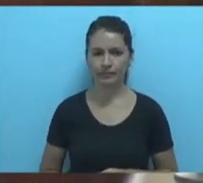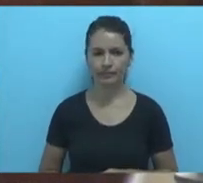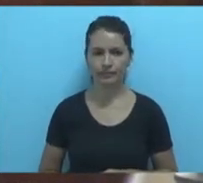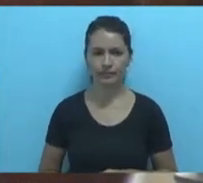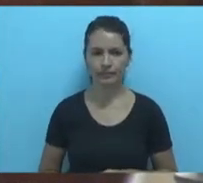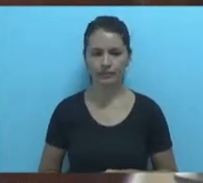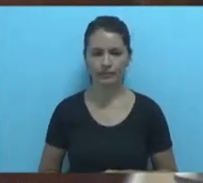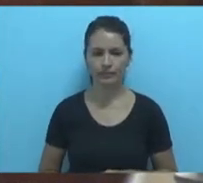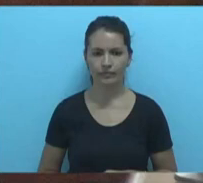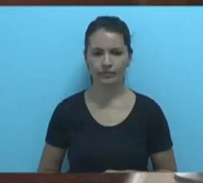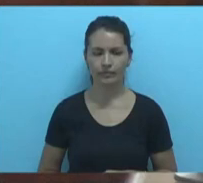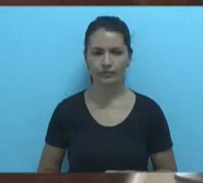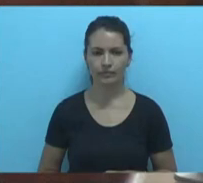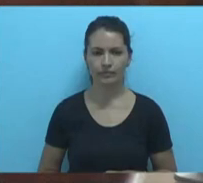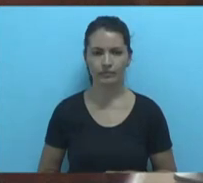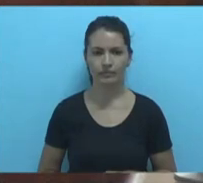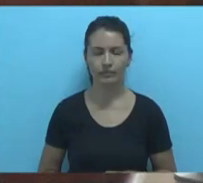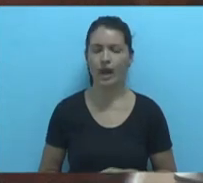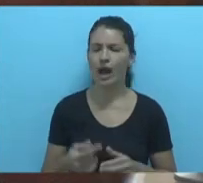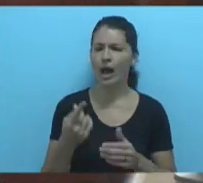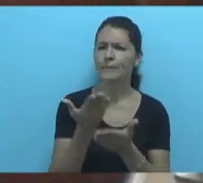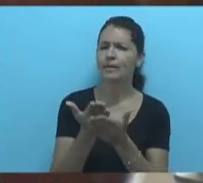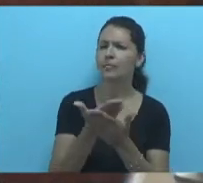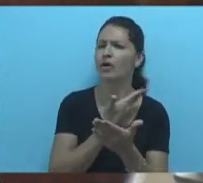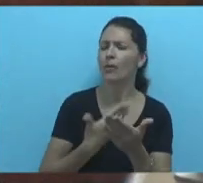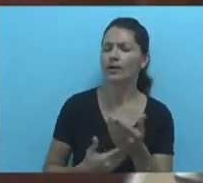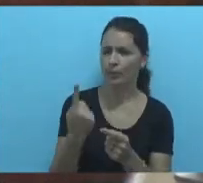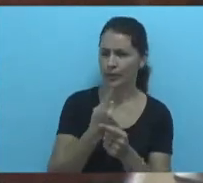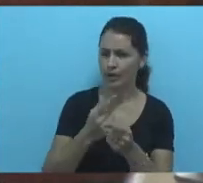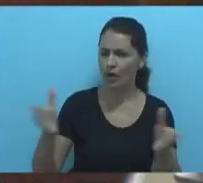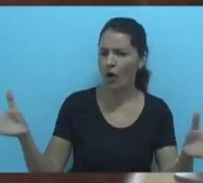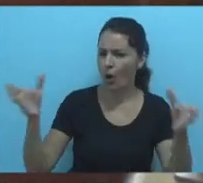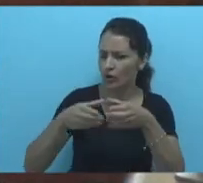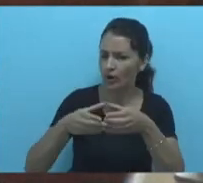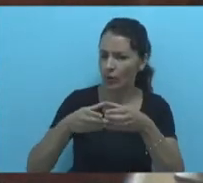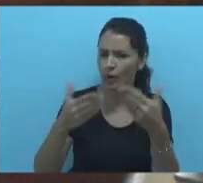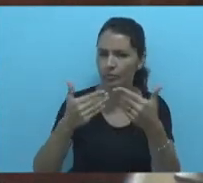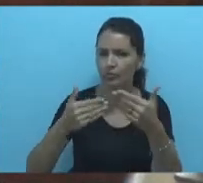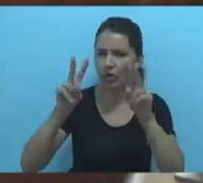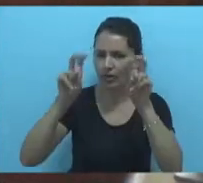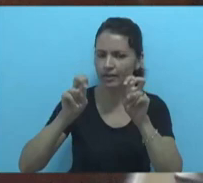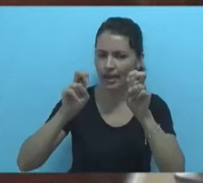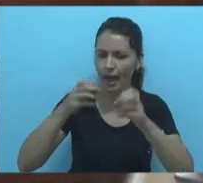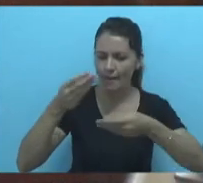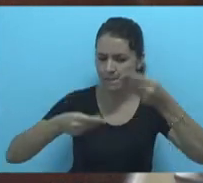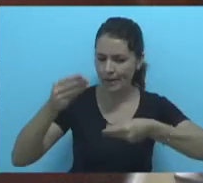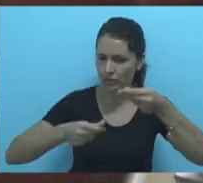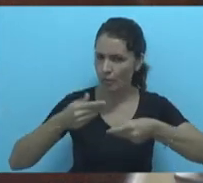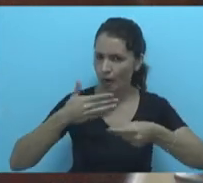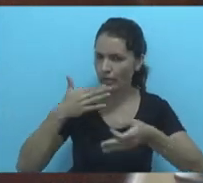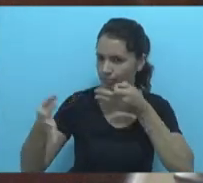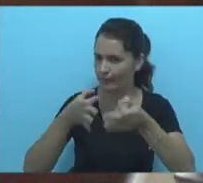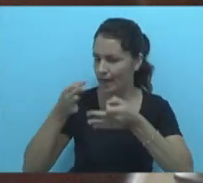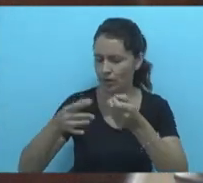solicitando dos cosas. Por un lado, la convocatoria para acordar el tratamiento del proyecto de presupuesto 2022 y, por otro